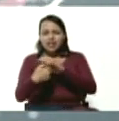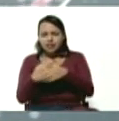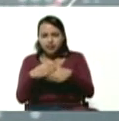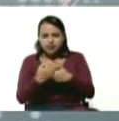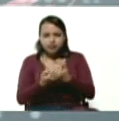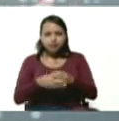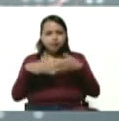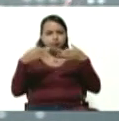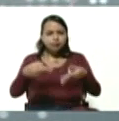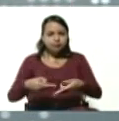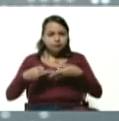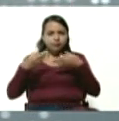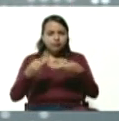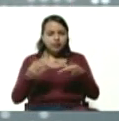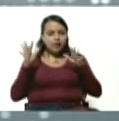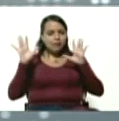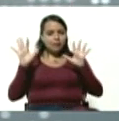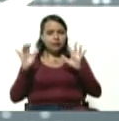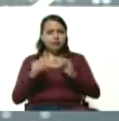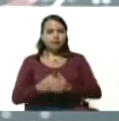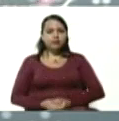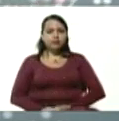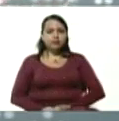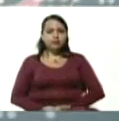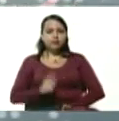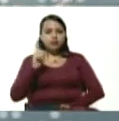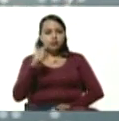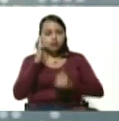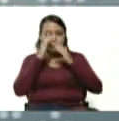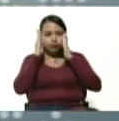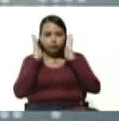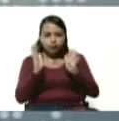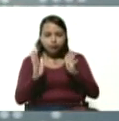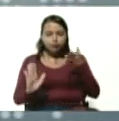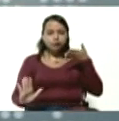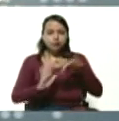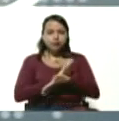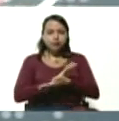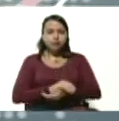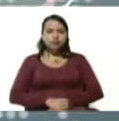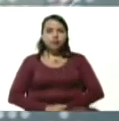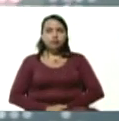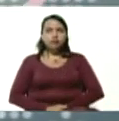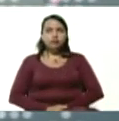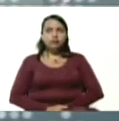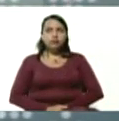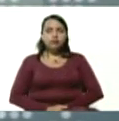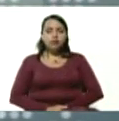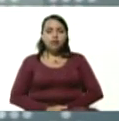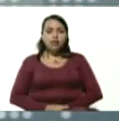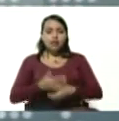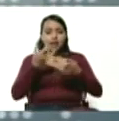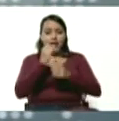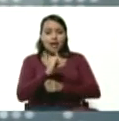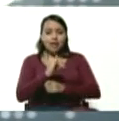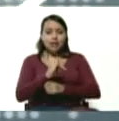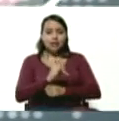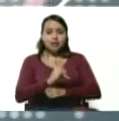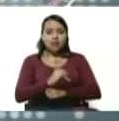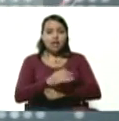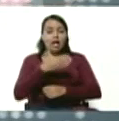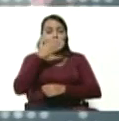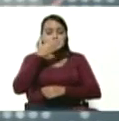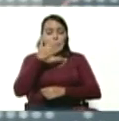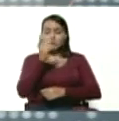y la iniciación periódica de las manos estar pendiente de o al poder ressonar cubrirse con el dorso del